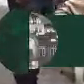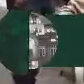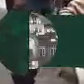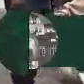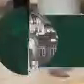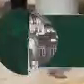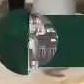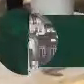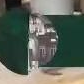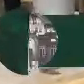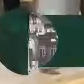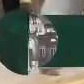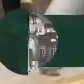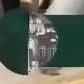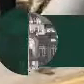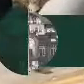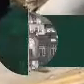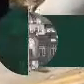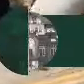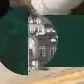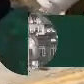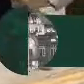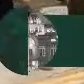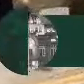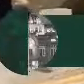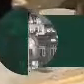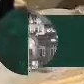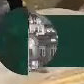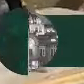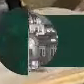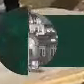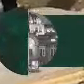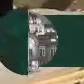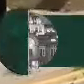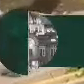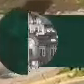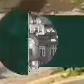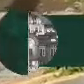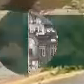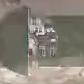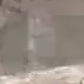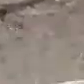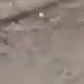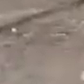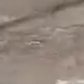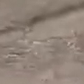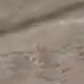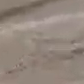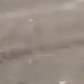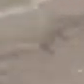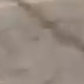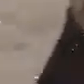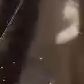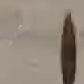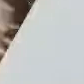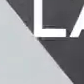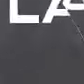Se prevé que en enero próximo el gas se distribuya en todas las alcaldías de la capital del país.